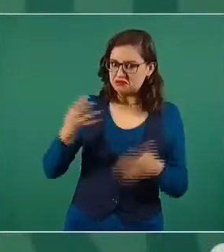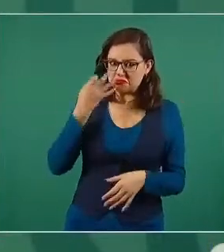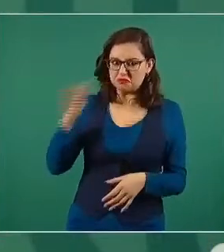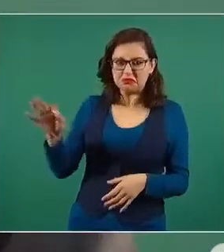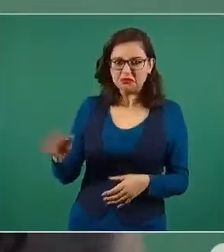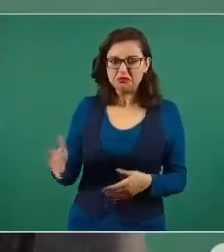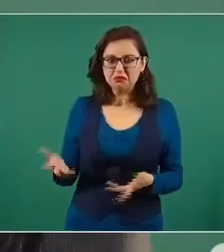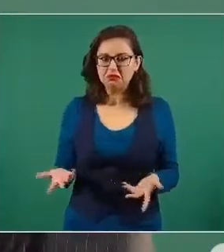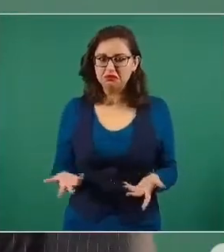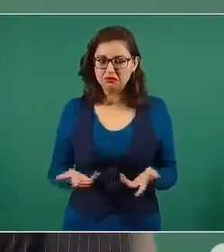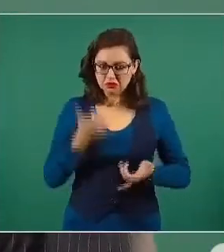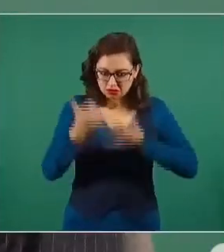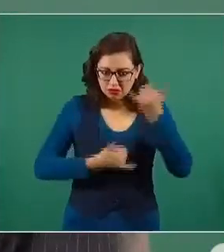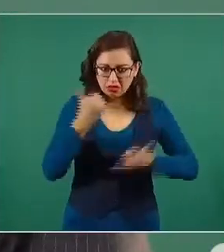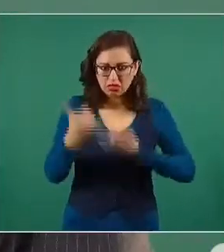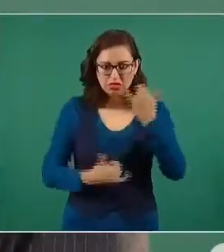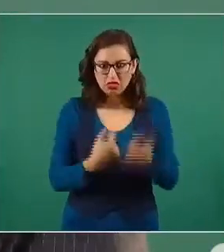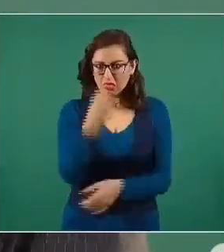están